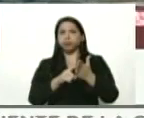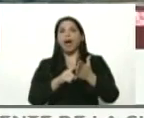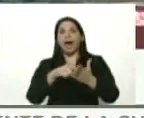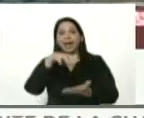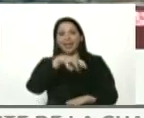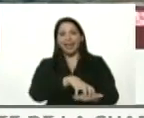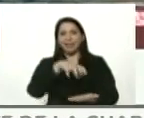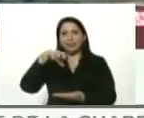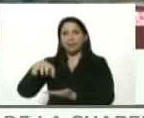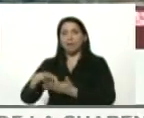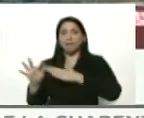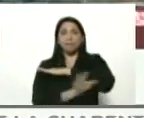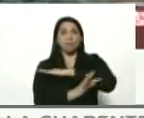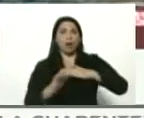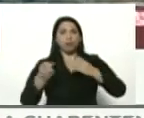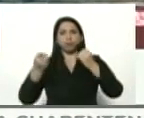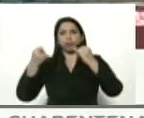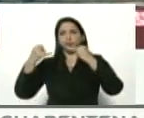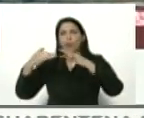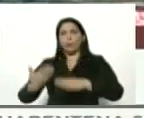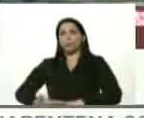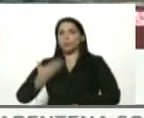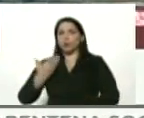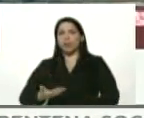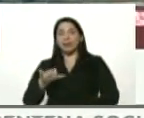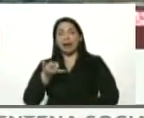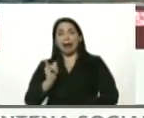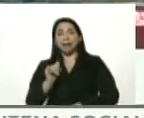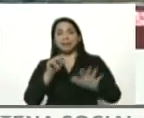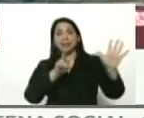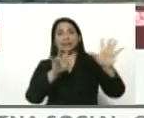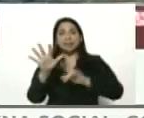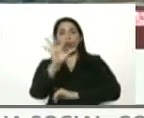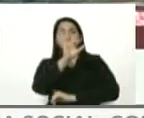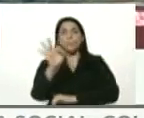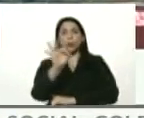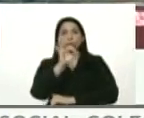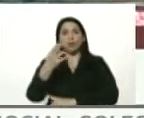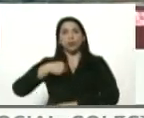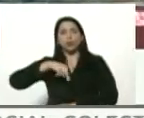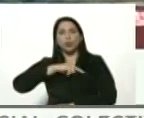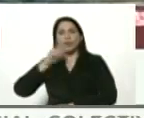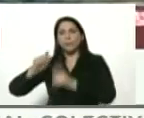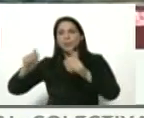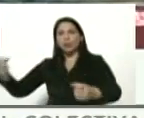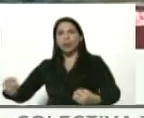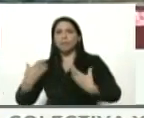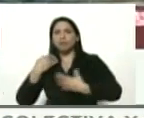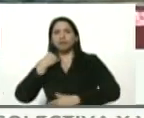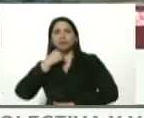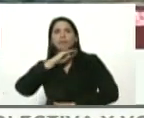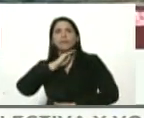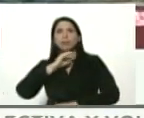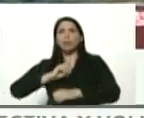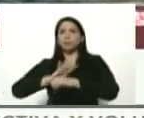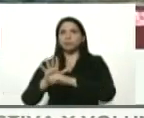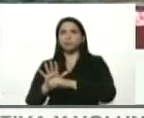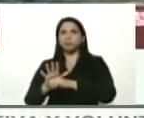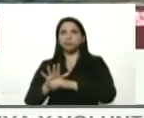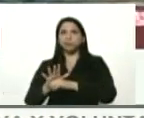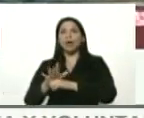fronterizos, dado este número importante del 75% de nuestros casos derivados de